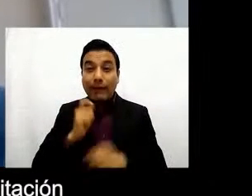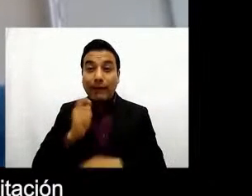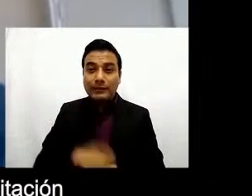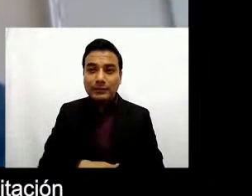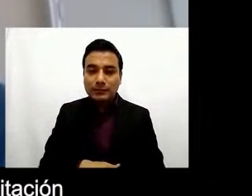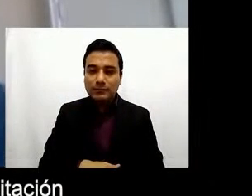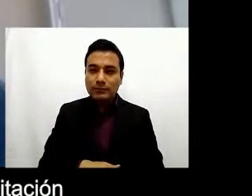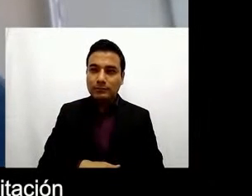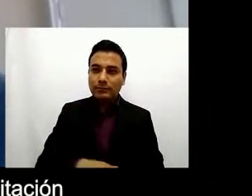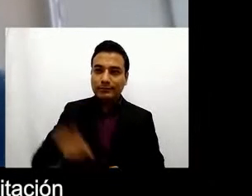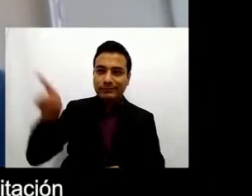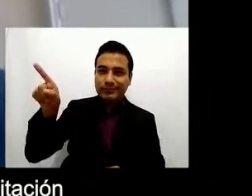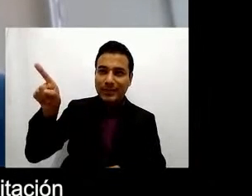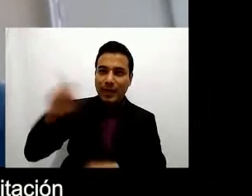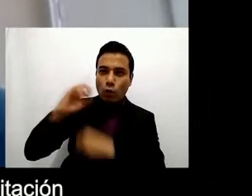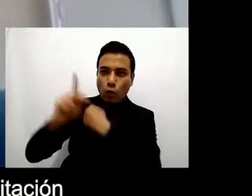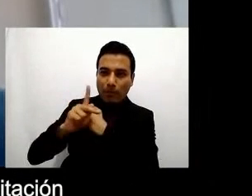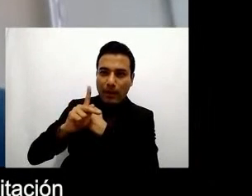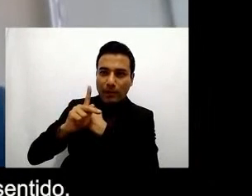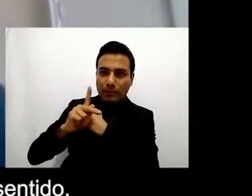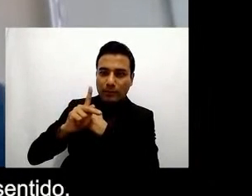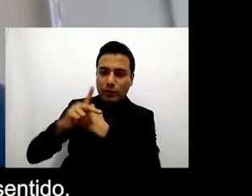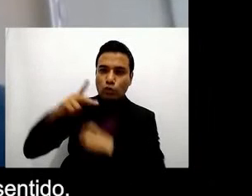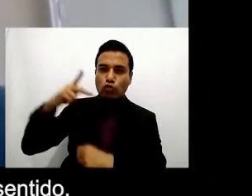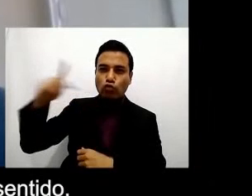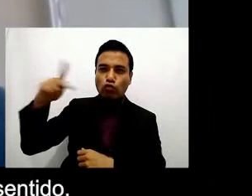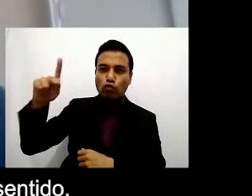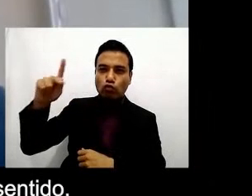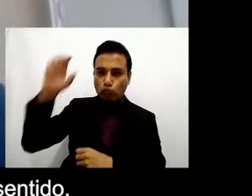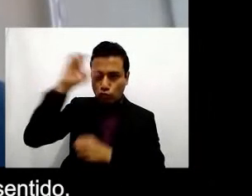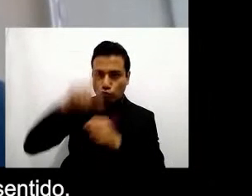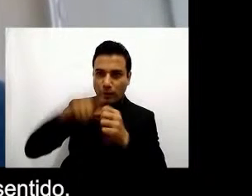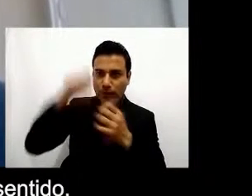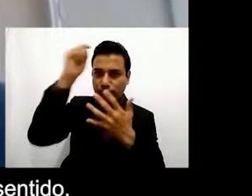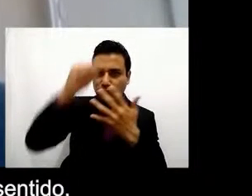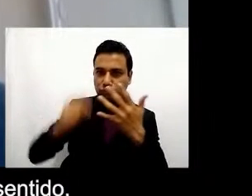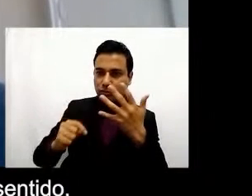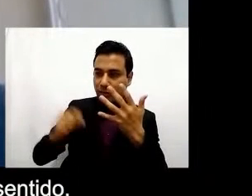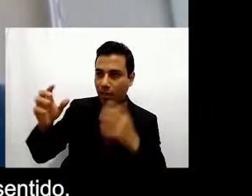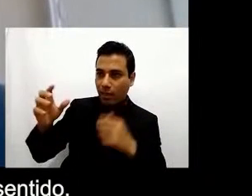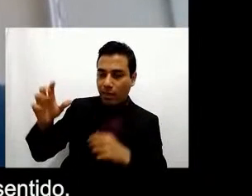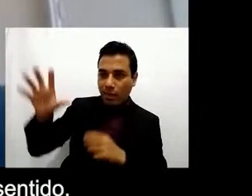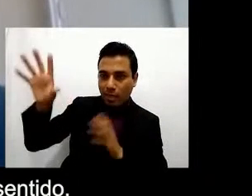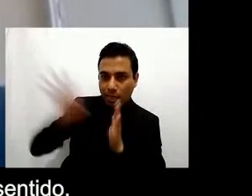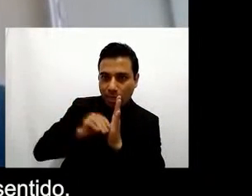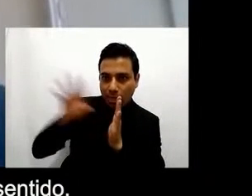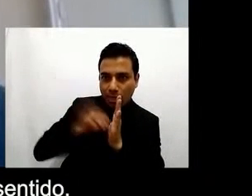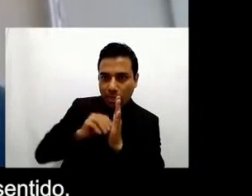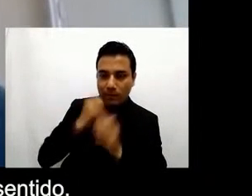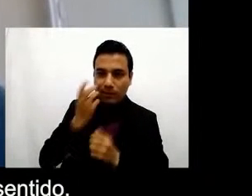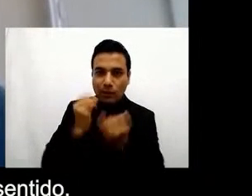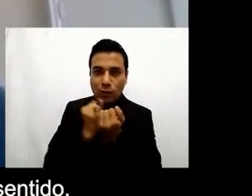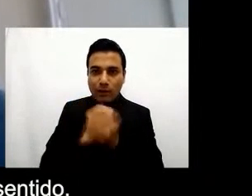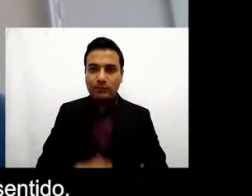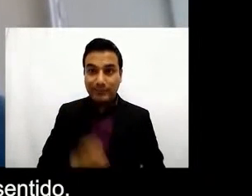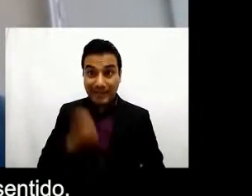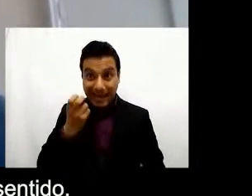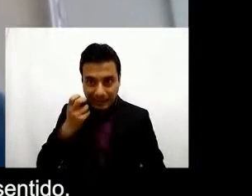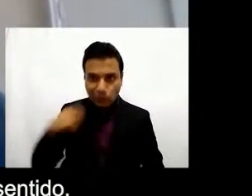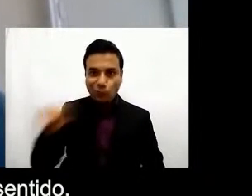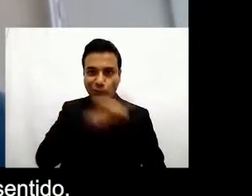artes europeas, digamos. Y es importante que la regulación cambie en ese